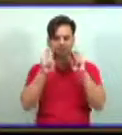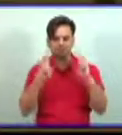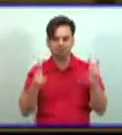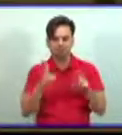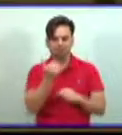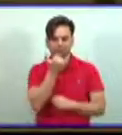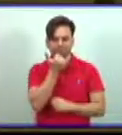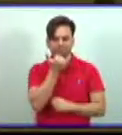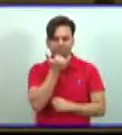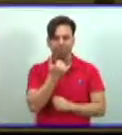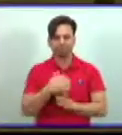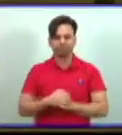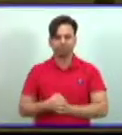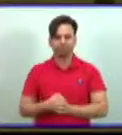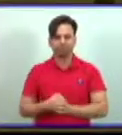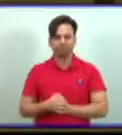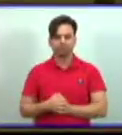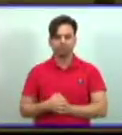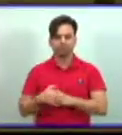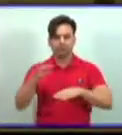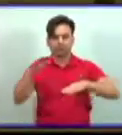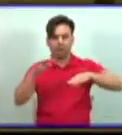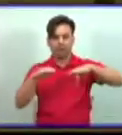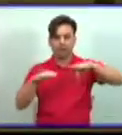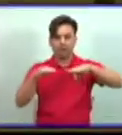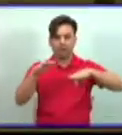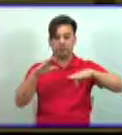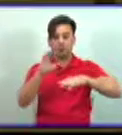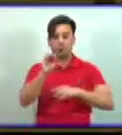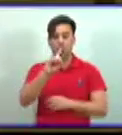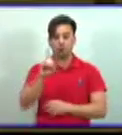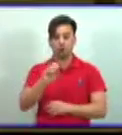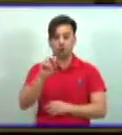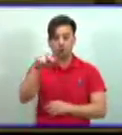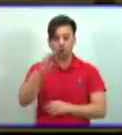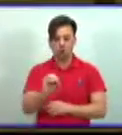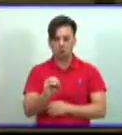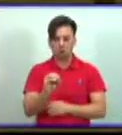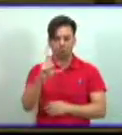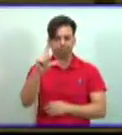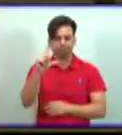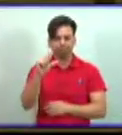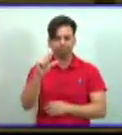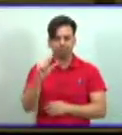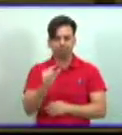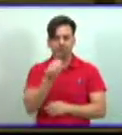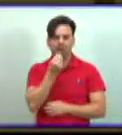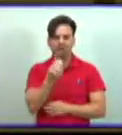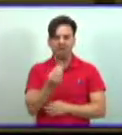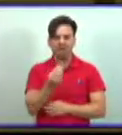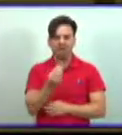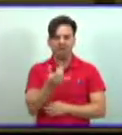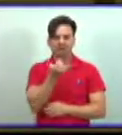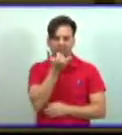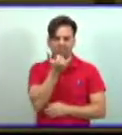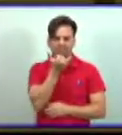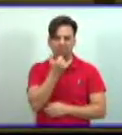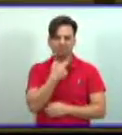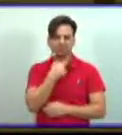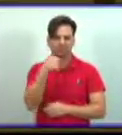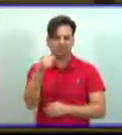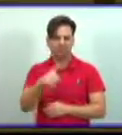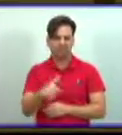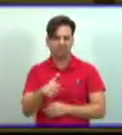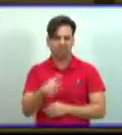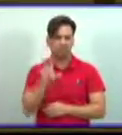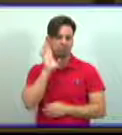plantas. El equilibrio del ozono es muy frágil y puede alterarse por la presencia de contaminantes atmosféricos como los aerosoles o